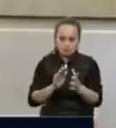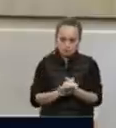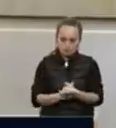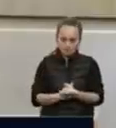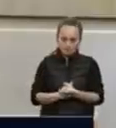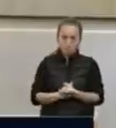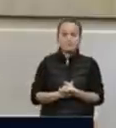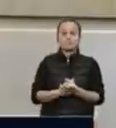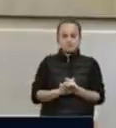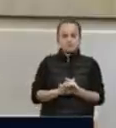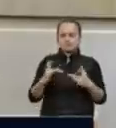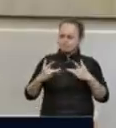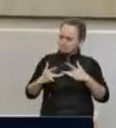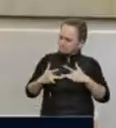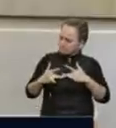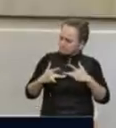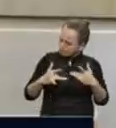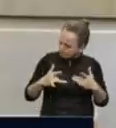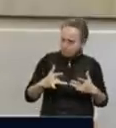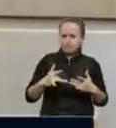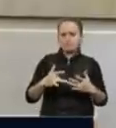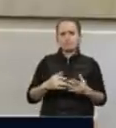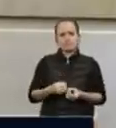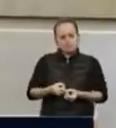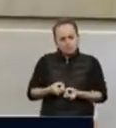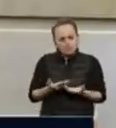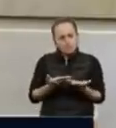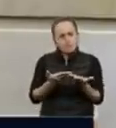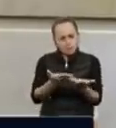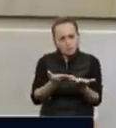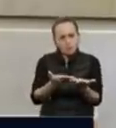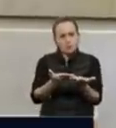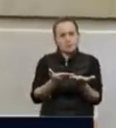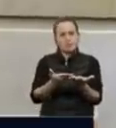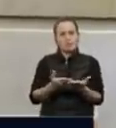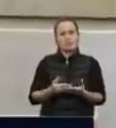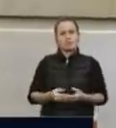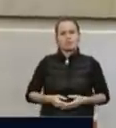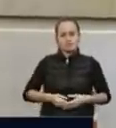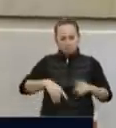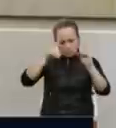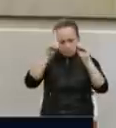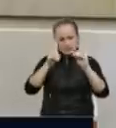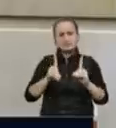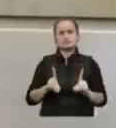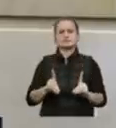Tenemos toda la voluntad, tenemos toda la disposición,